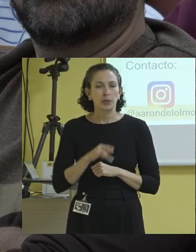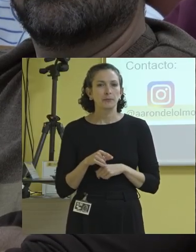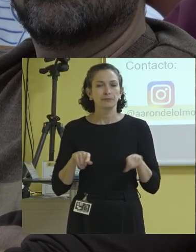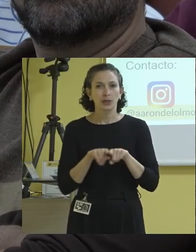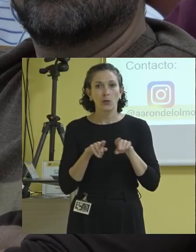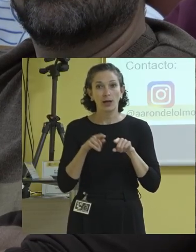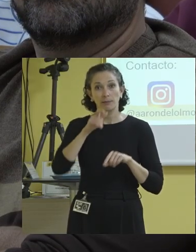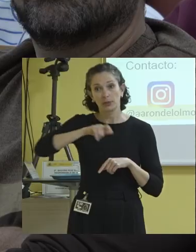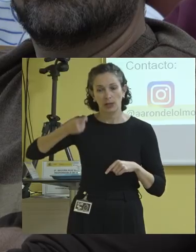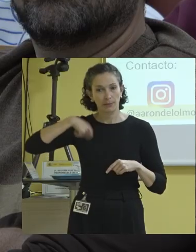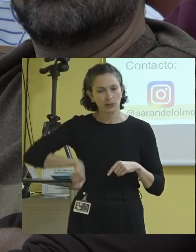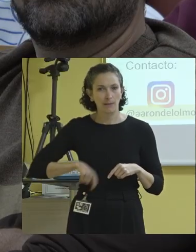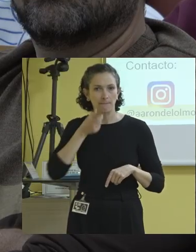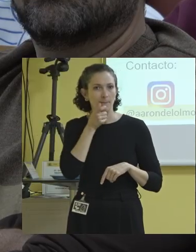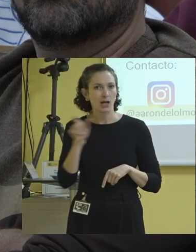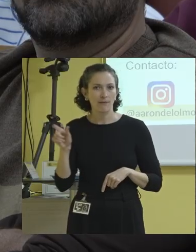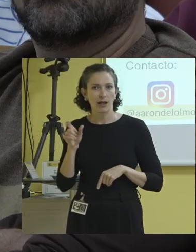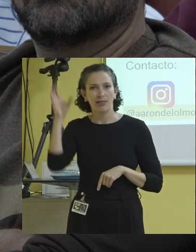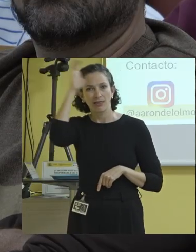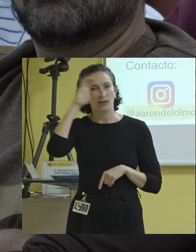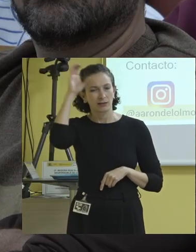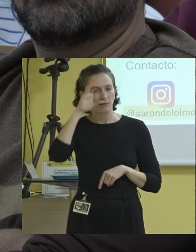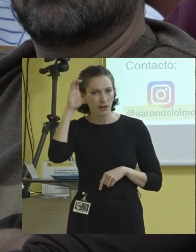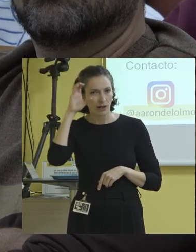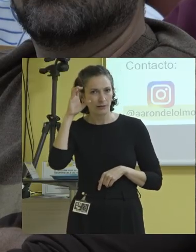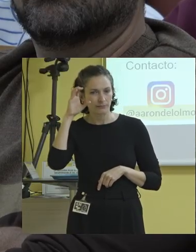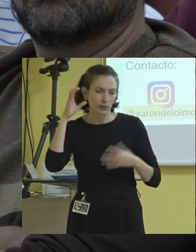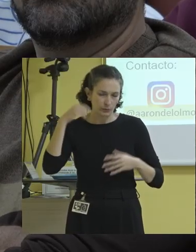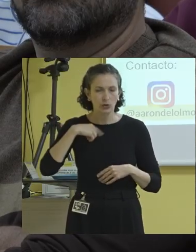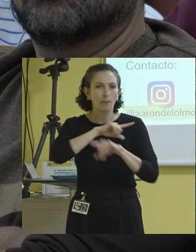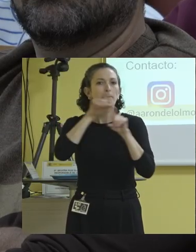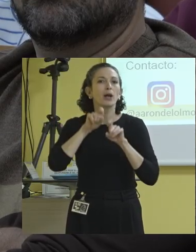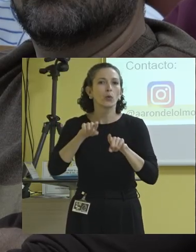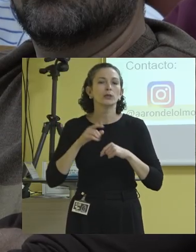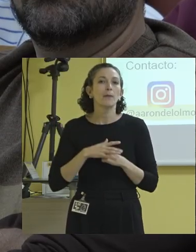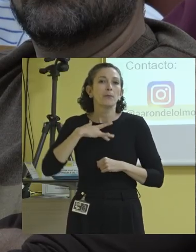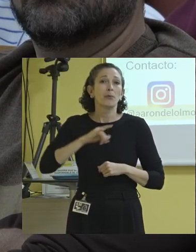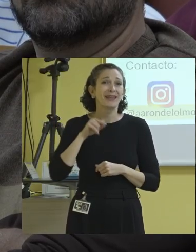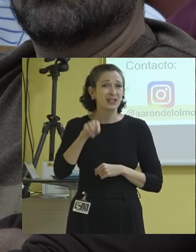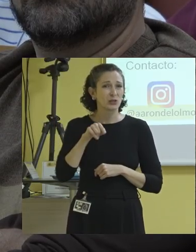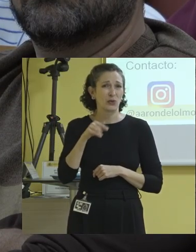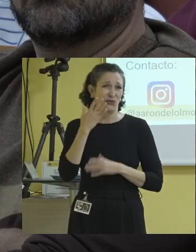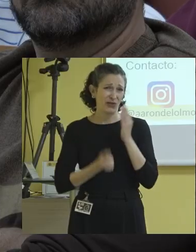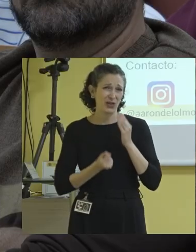profesionales la terminología científica, sería eso, la pregunta mía sería como una falla para que el público pierda de